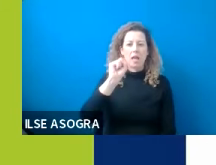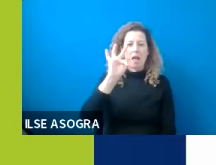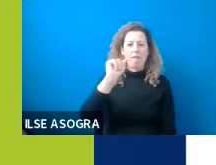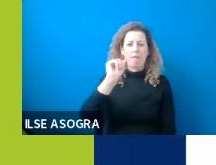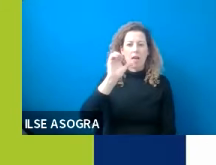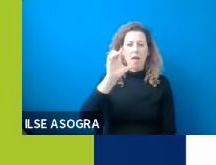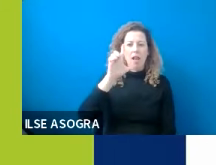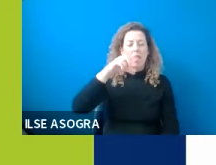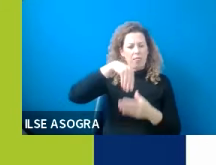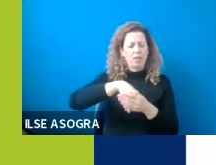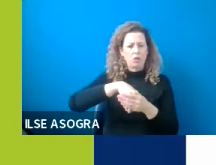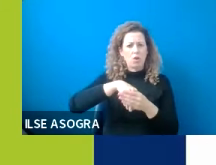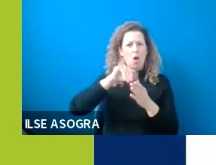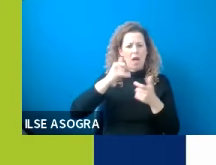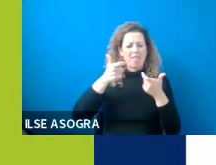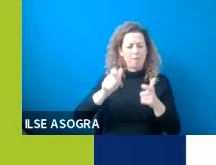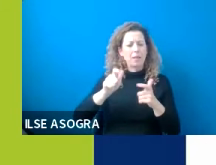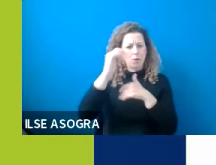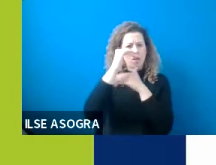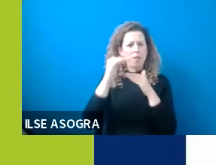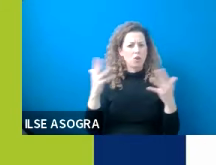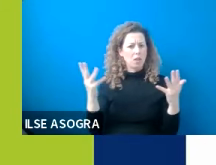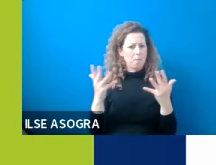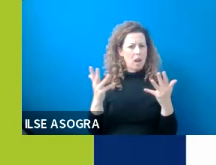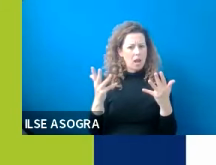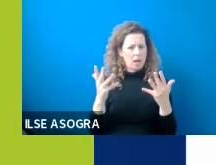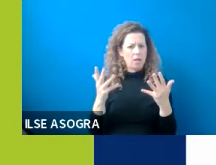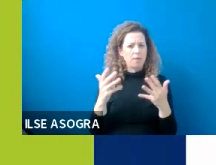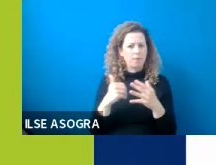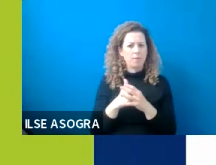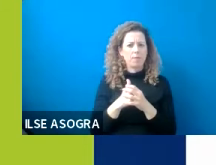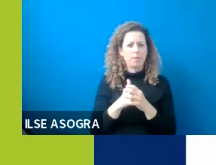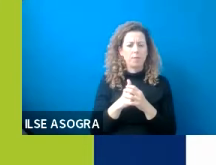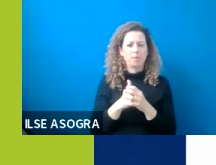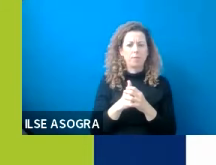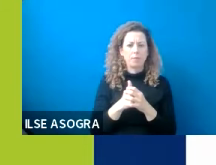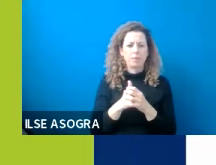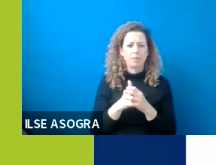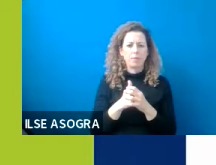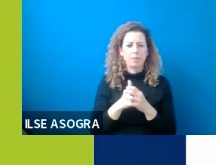que tiene ya larga trayectoria. Llevamos aquí trabajando desde el 2007, que se abrió este centro.